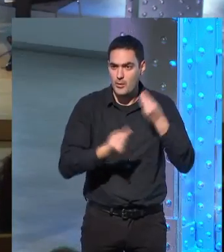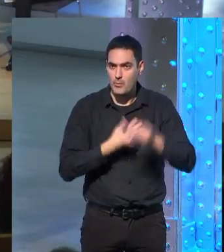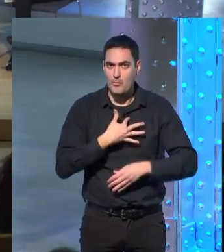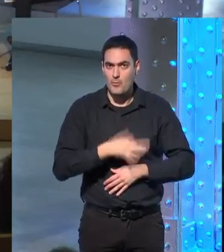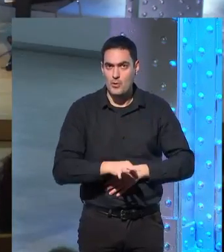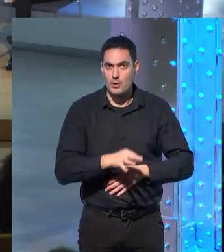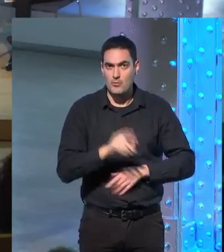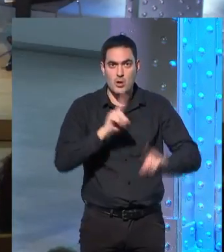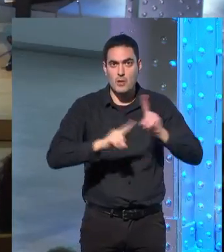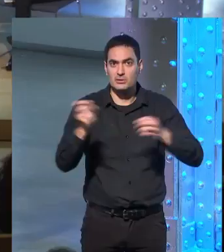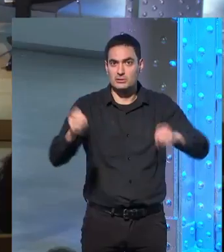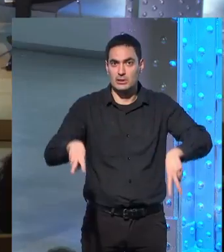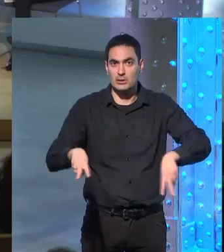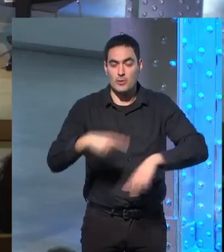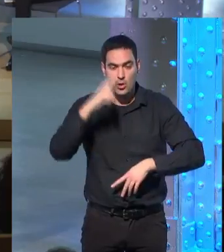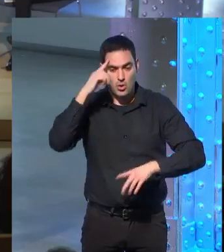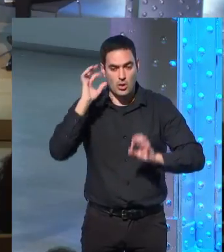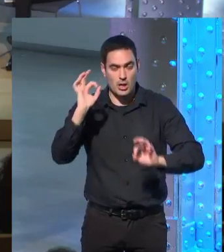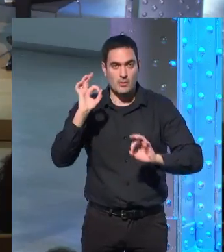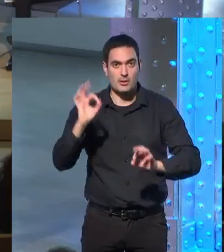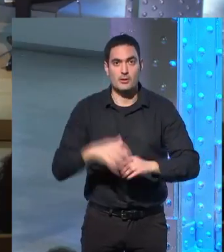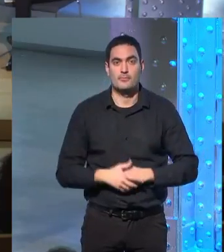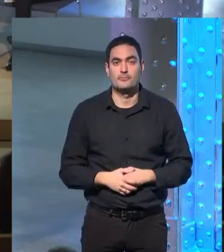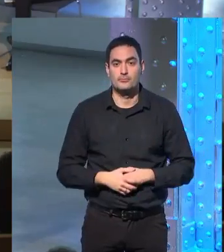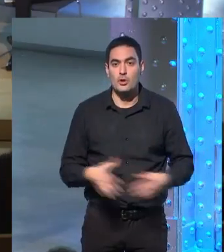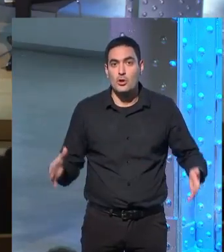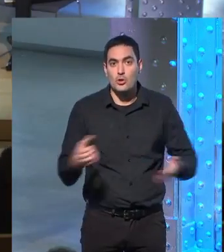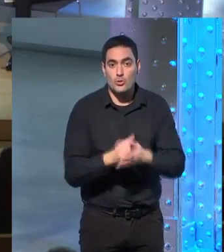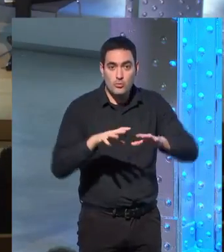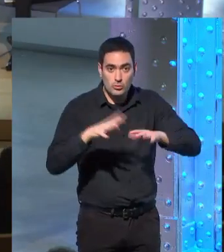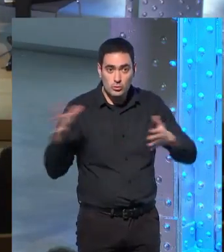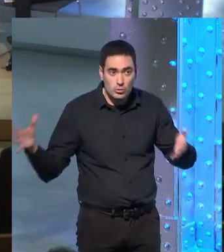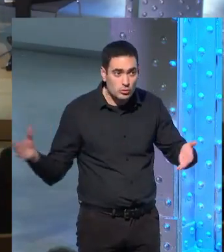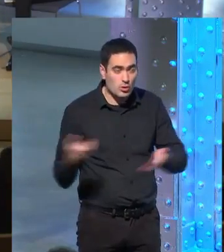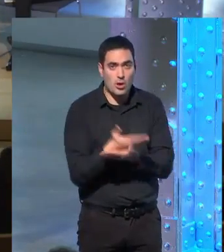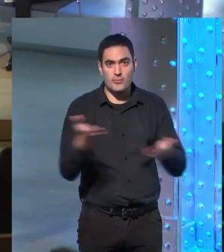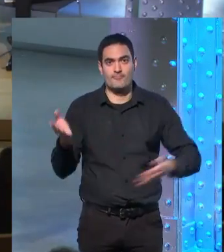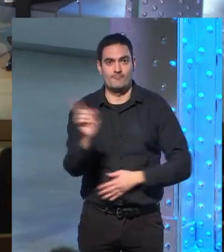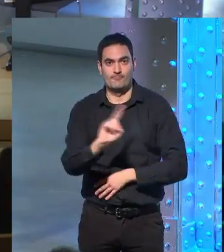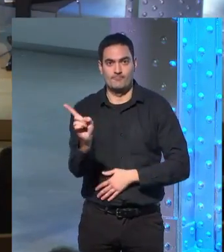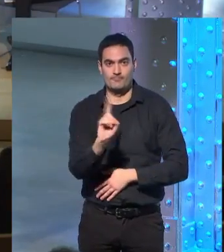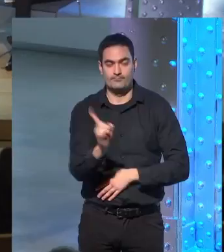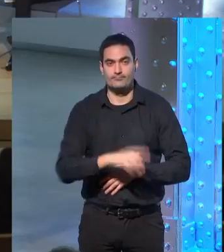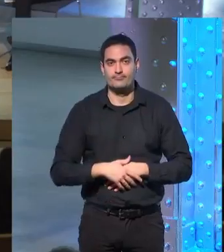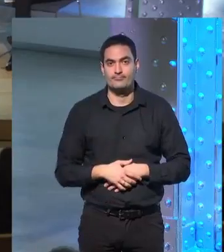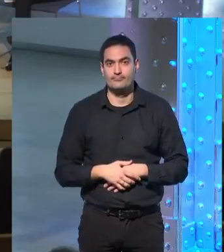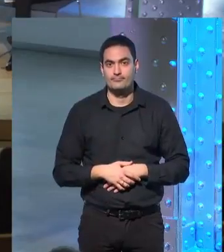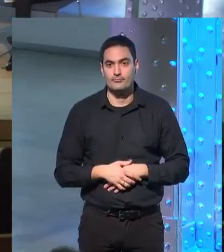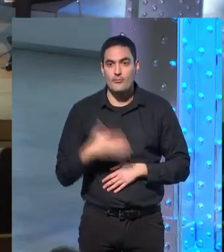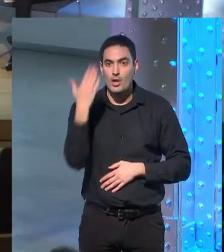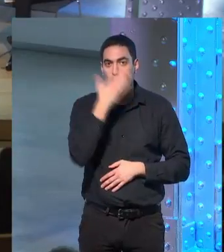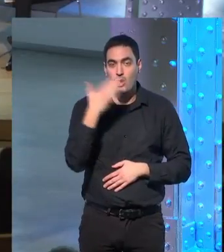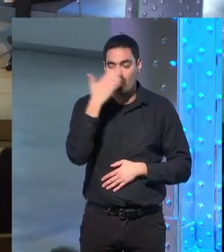hacerlo sin dificultad, pero evidentemente no todo el mundo. Esta es mi opinión. En